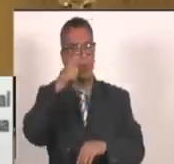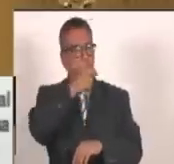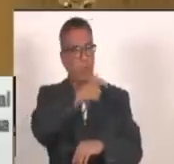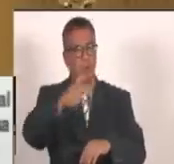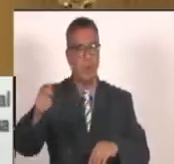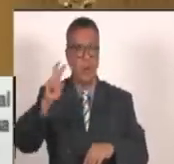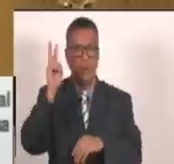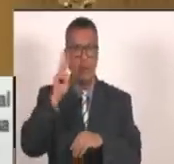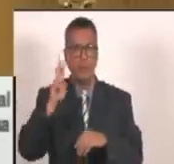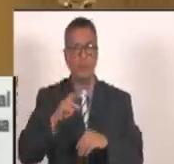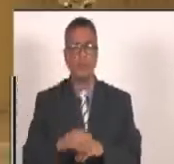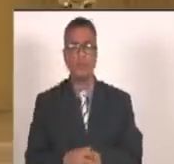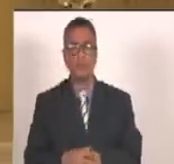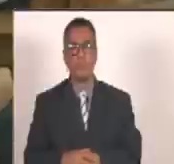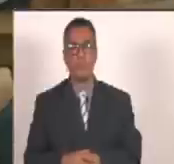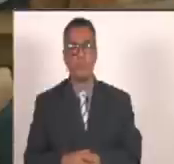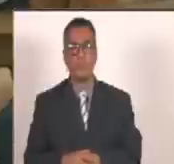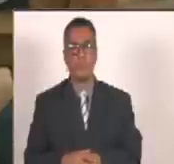pueblo venezolano.